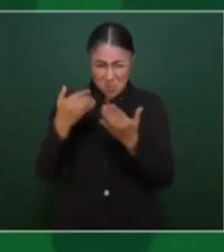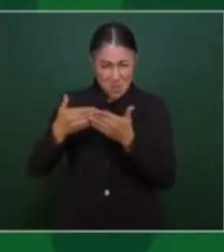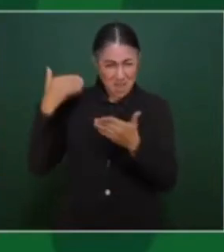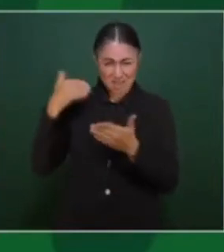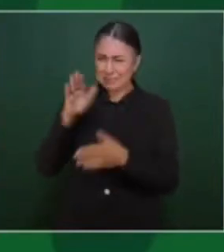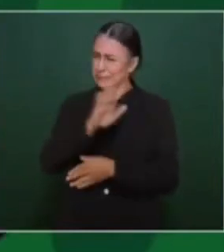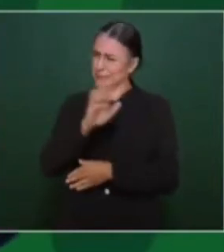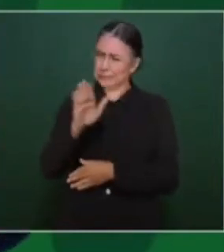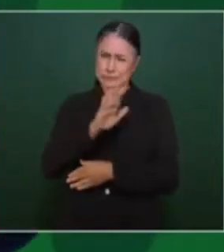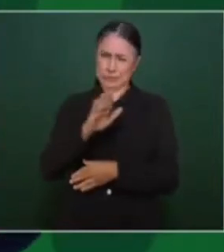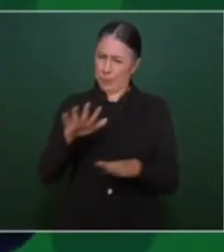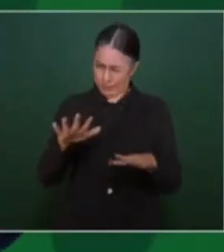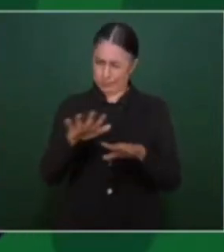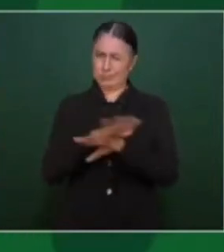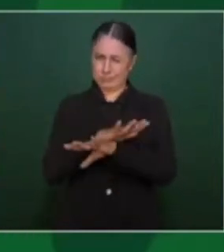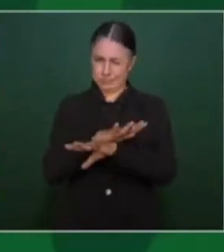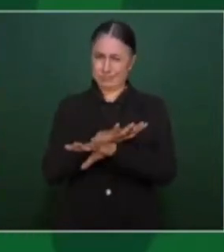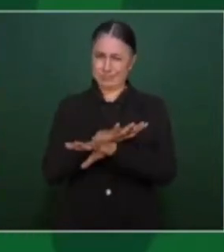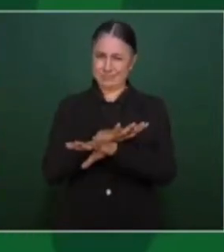como